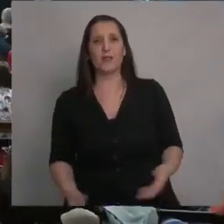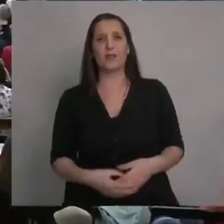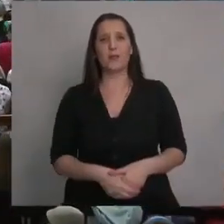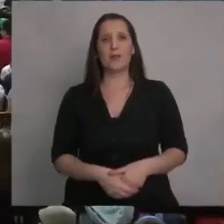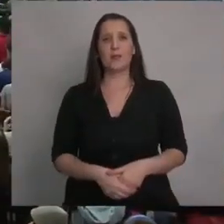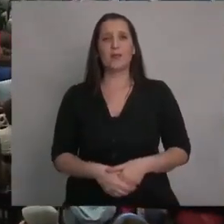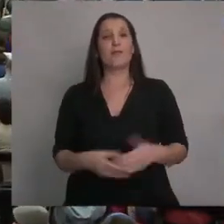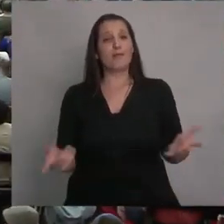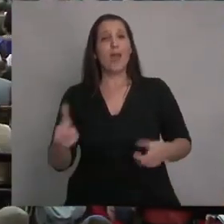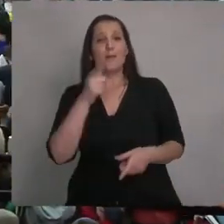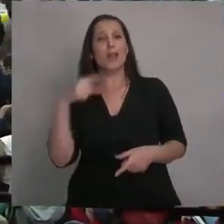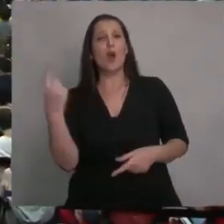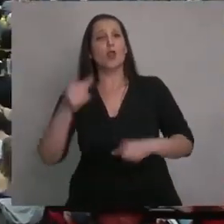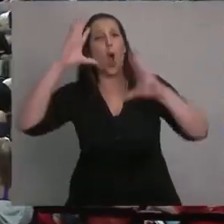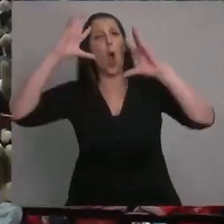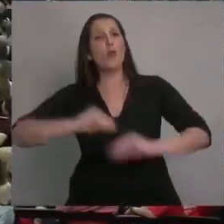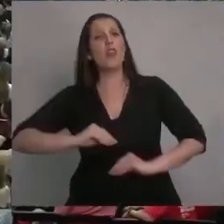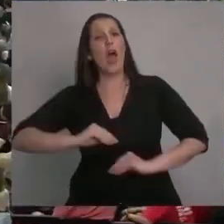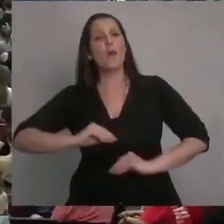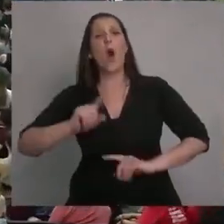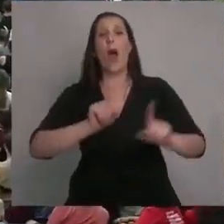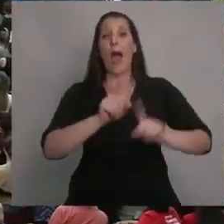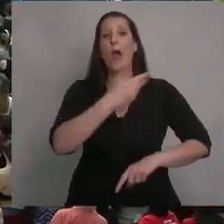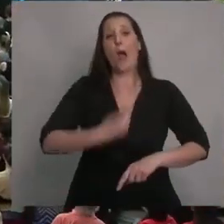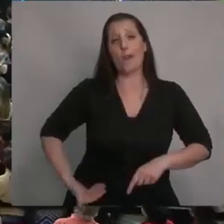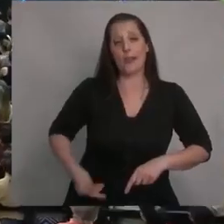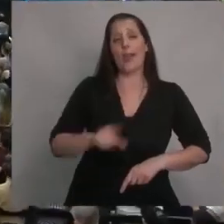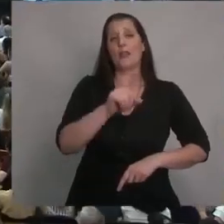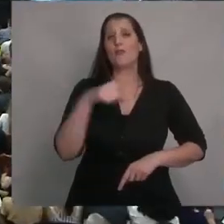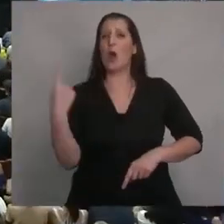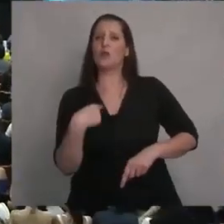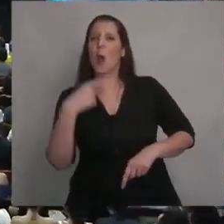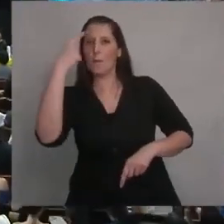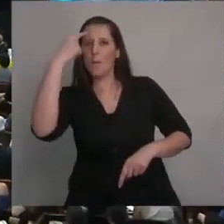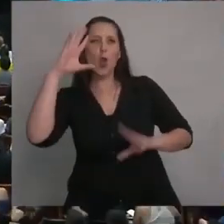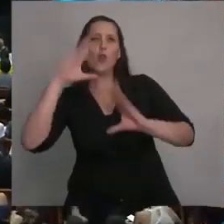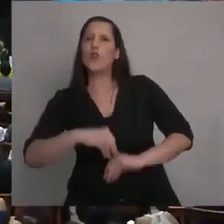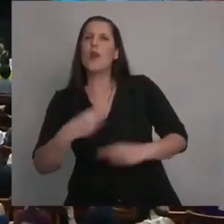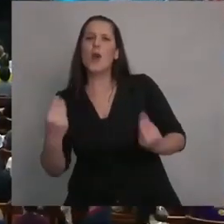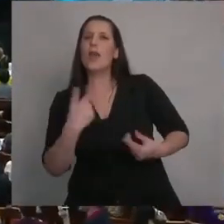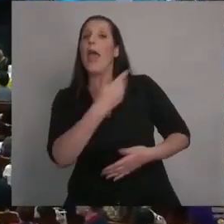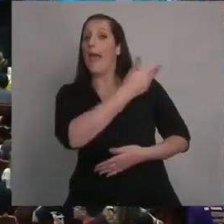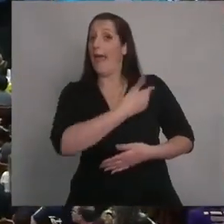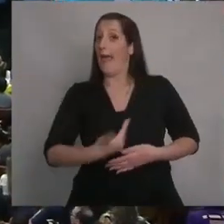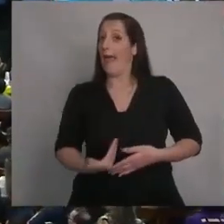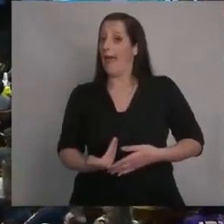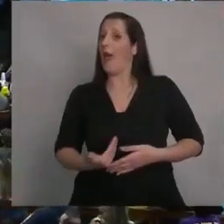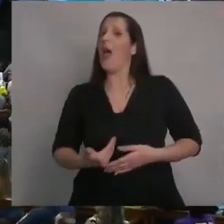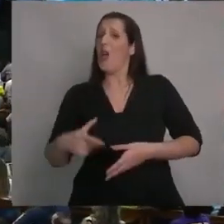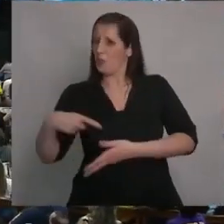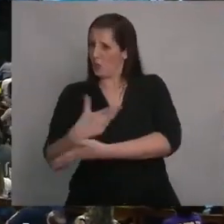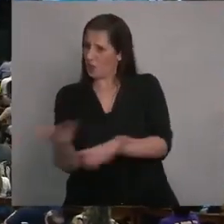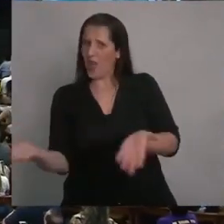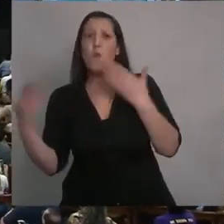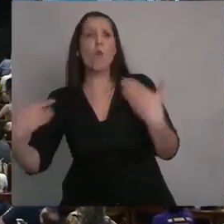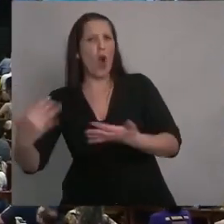Y hemos olvidado, ¿no?, gobernantes y gobernados, de que existe vida inteligente en la vida social, en la